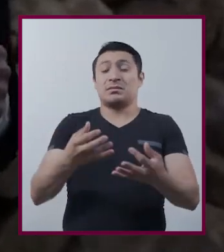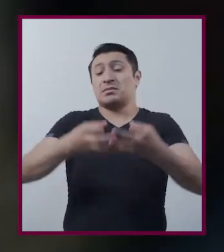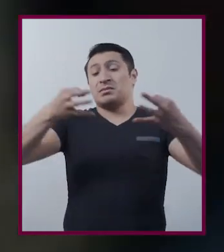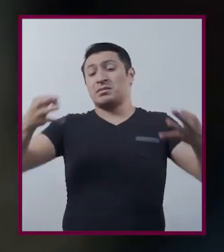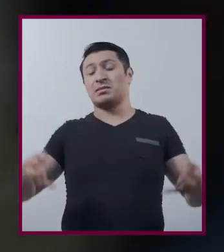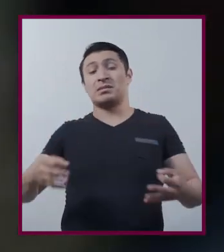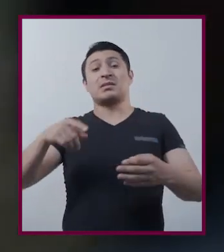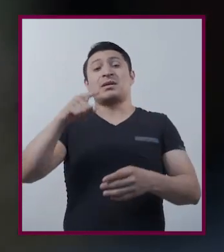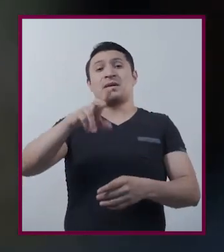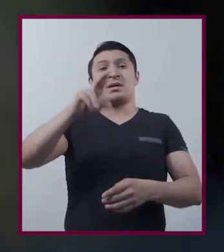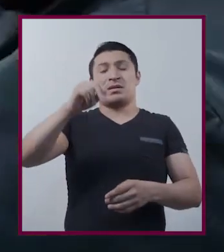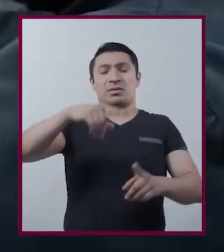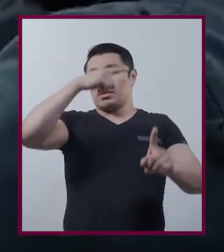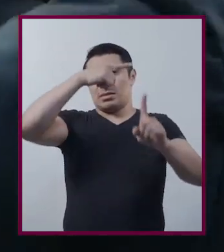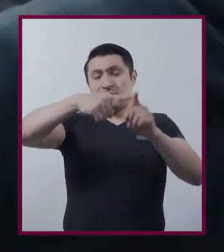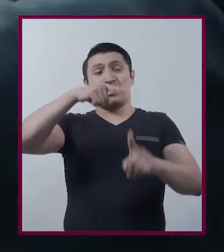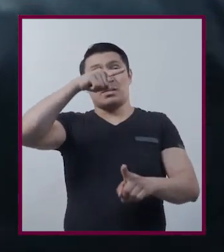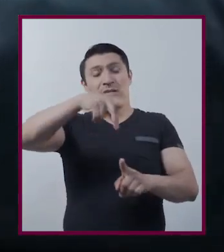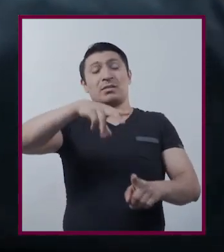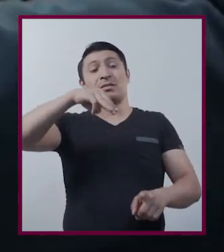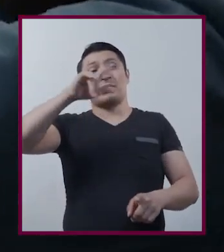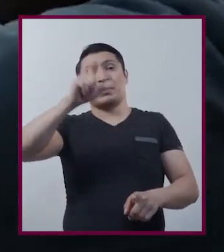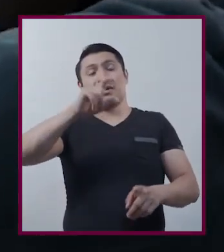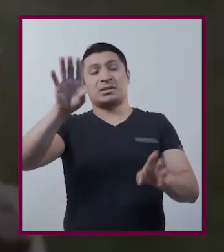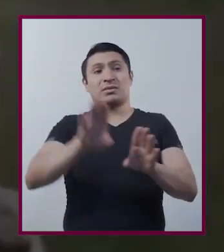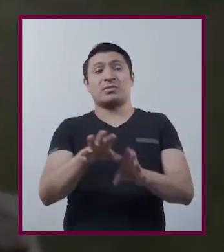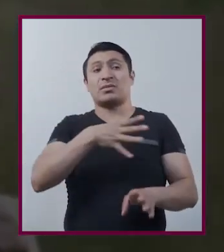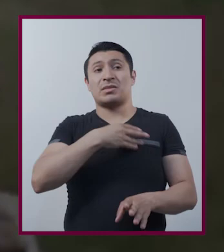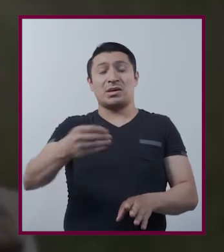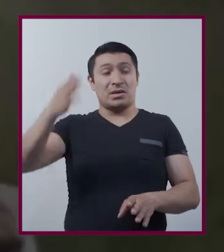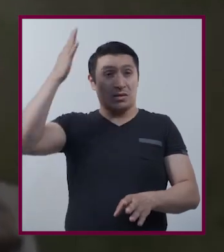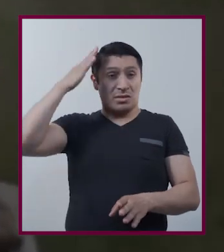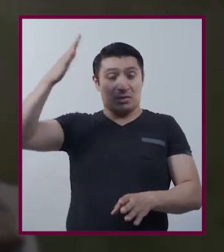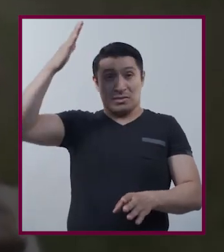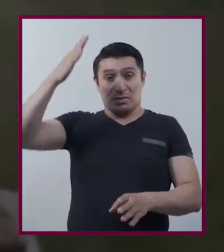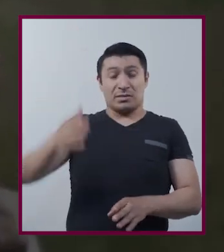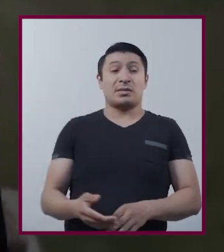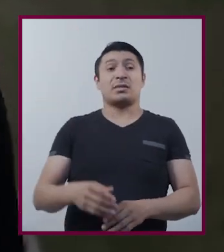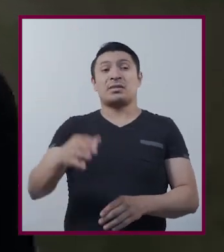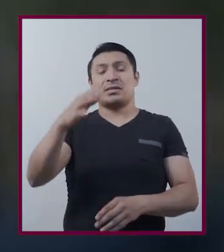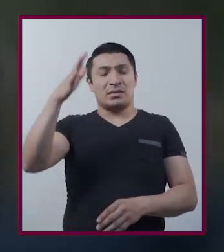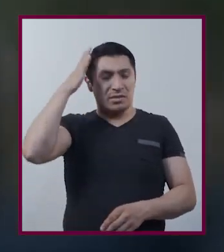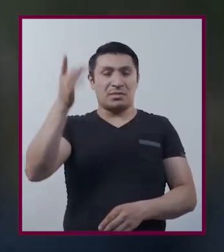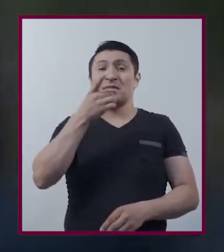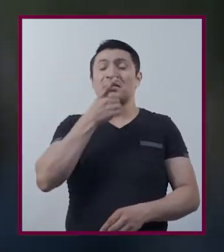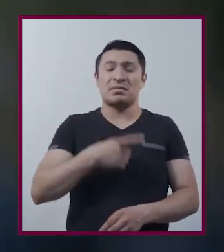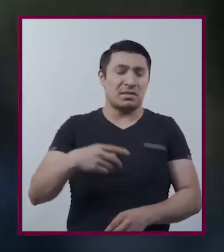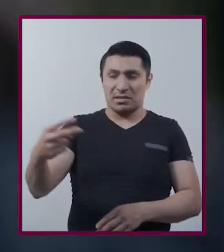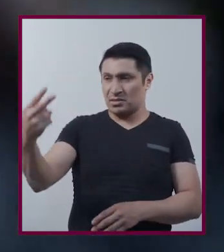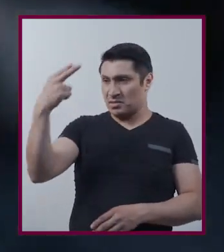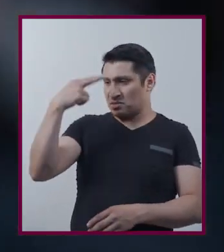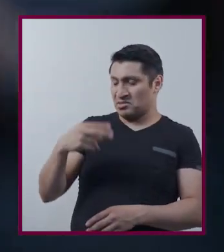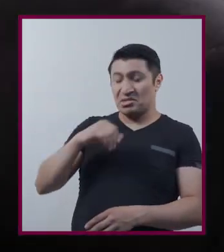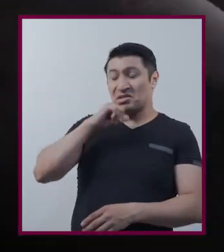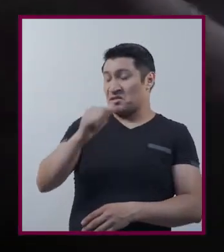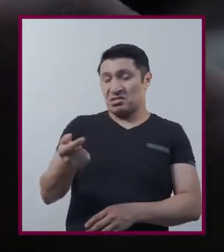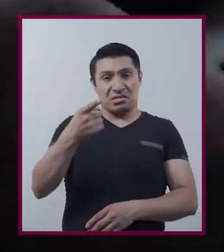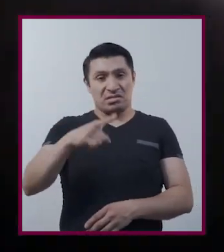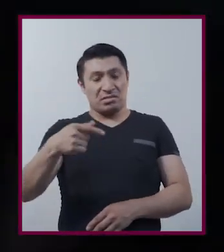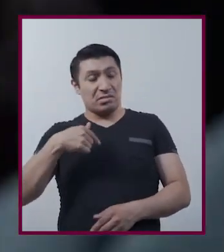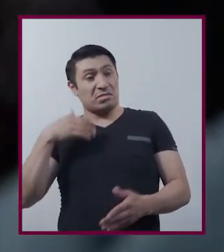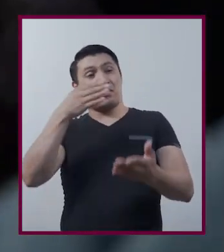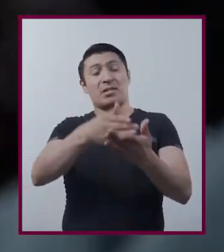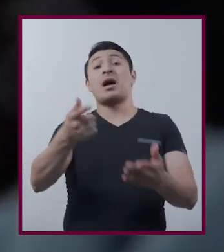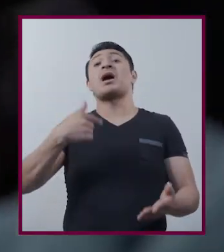Maximiliano cayó a tierra. Maximiliano no era Cristo, Maximiliano era el Hijo del Señor. El capitán no me dio, con un